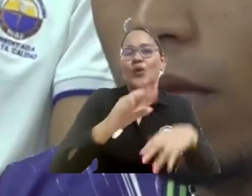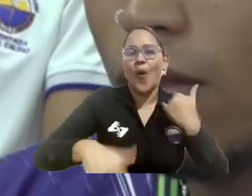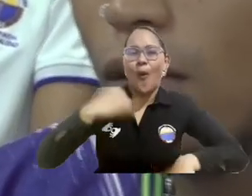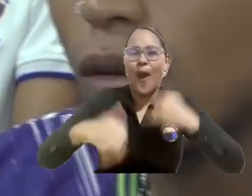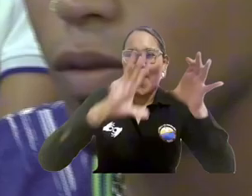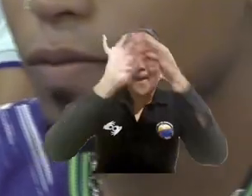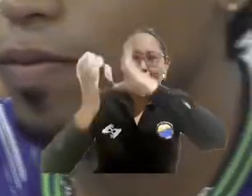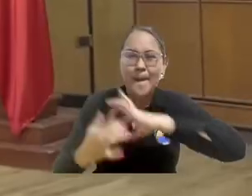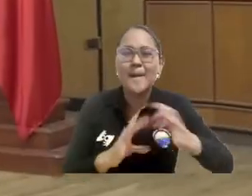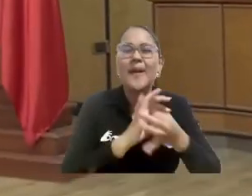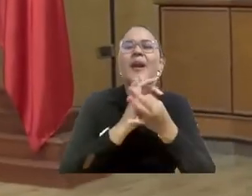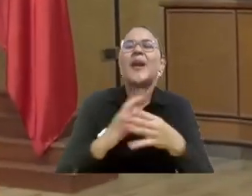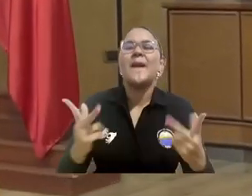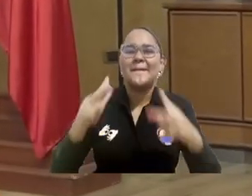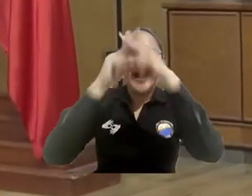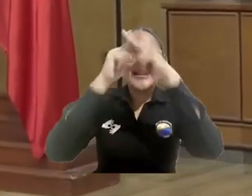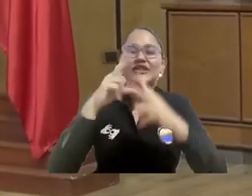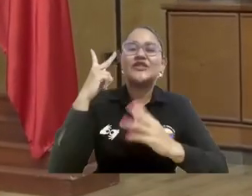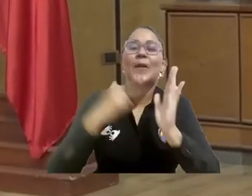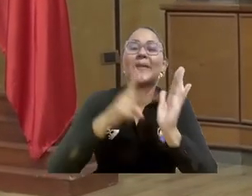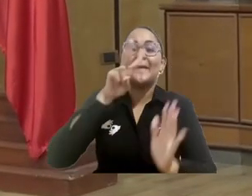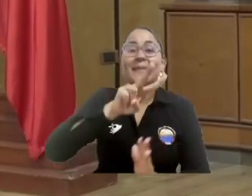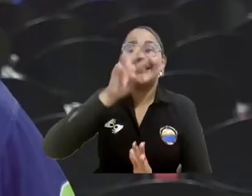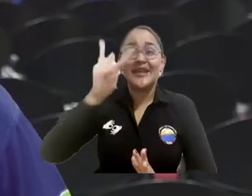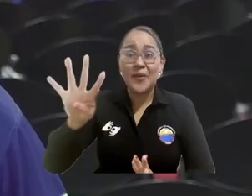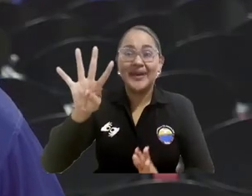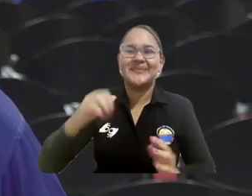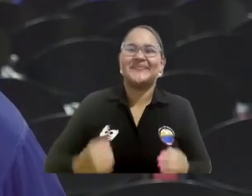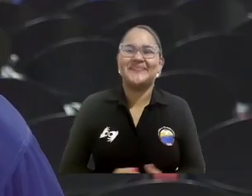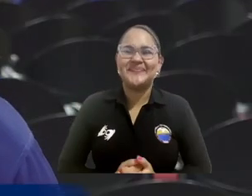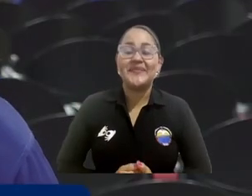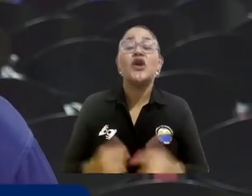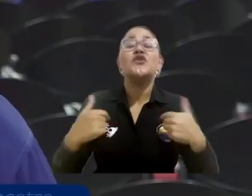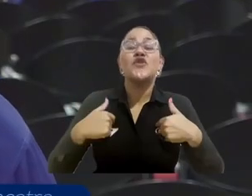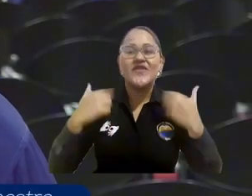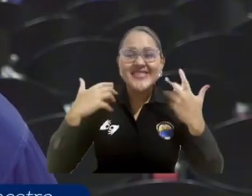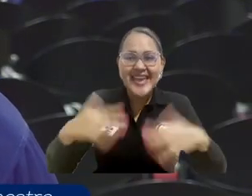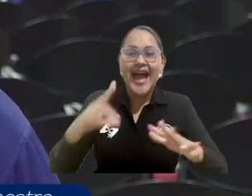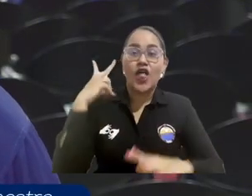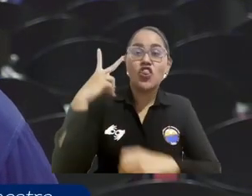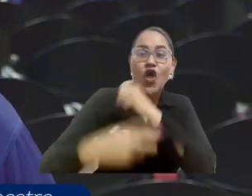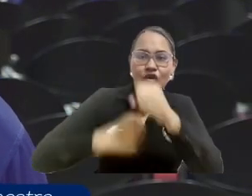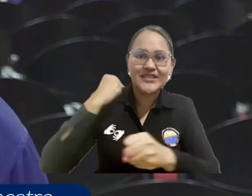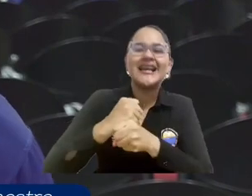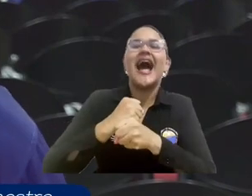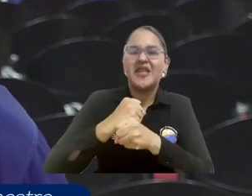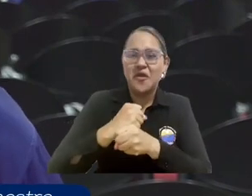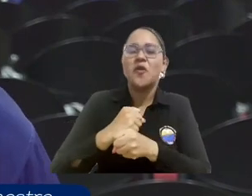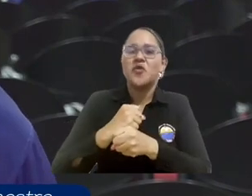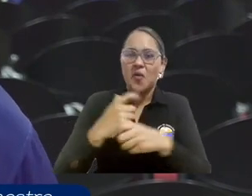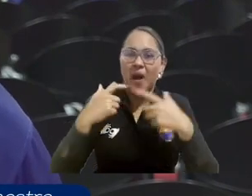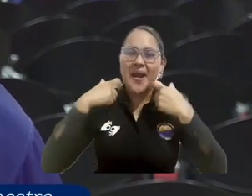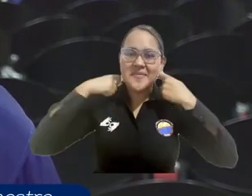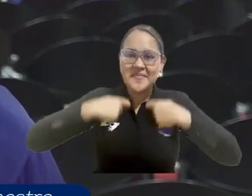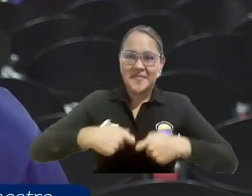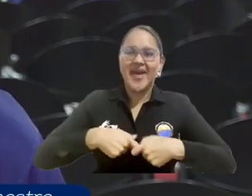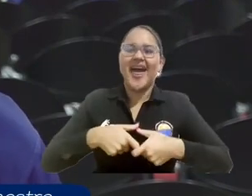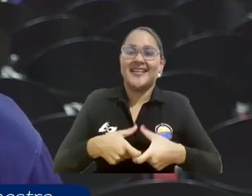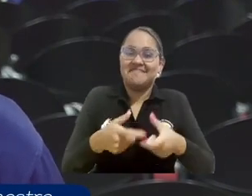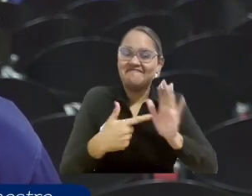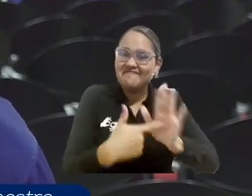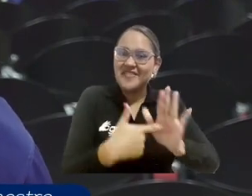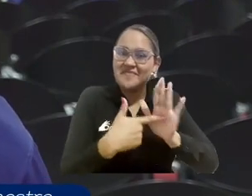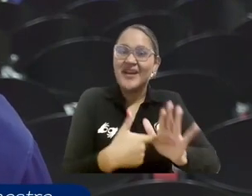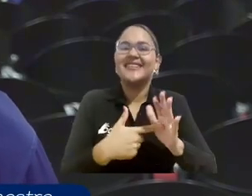a los recientes Juegos Olímpicos de París 2024. Ya llevo yo 2 años consecutivos